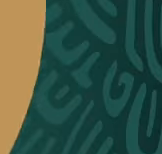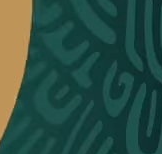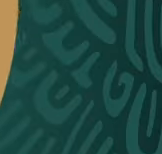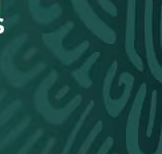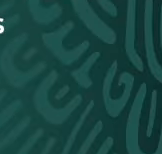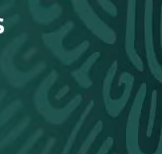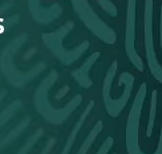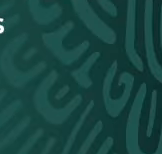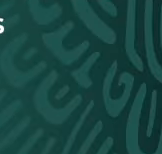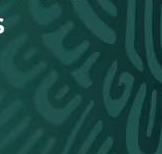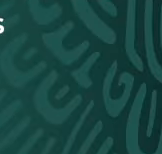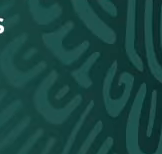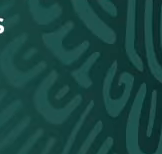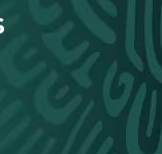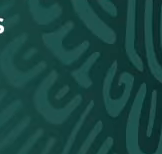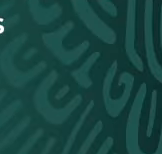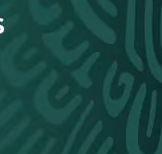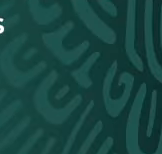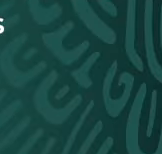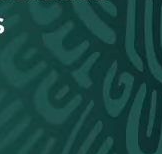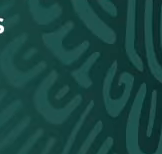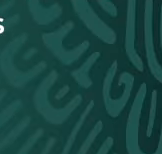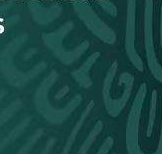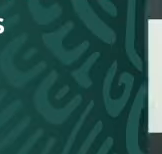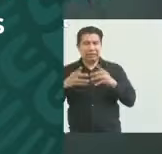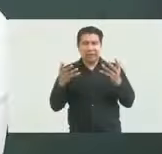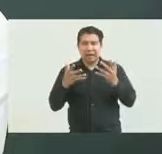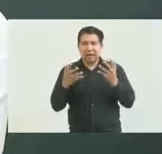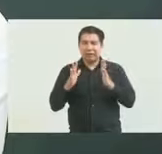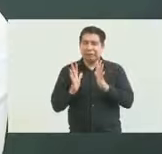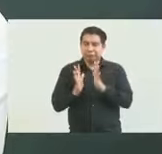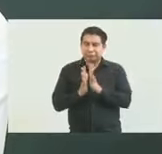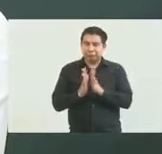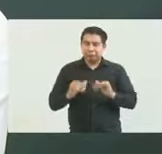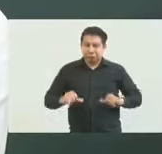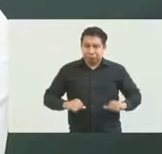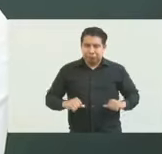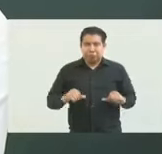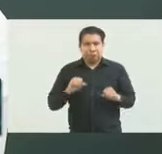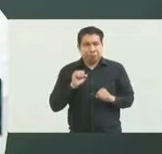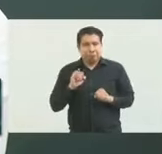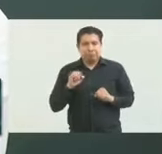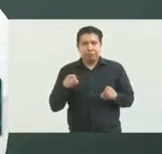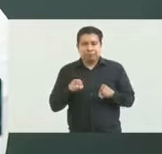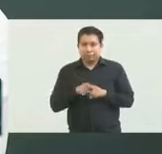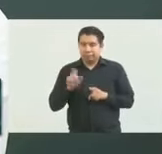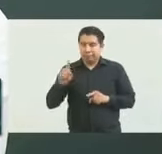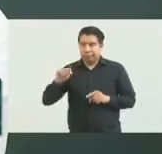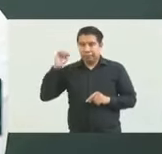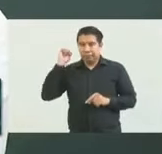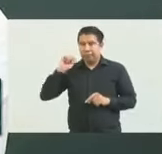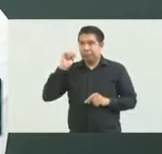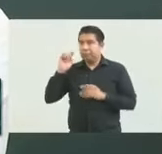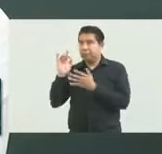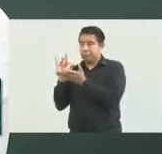apoyo a personas afectadas por las inundaciones. Y es una inversión para Tabasco del gobierno